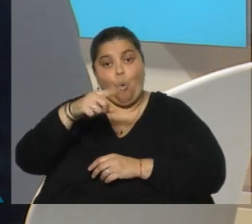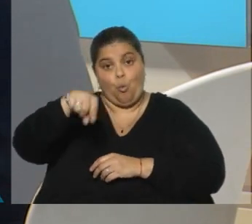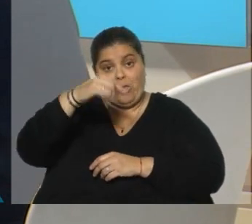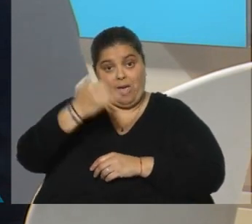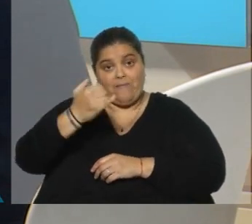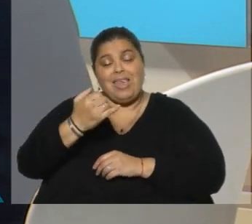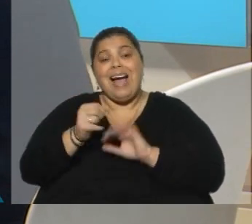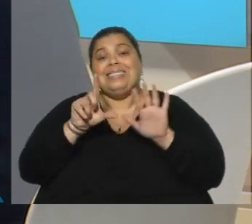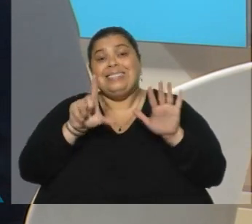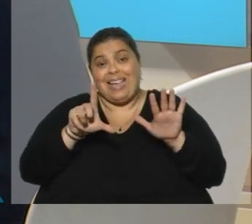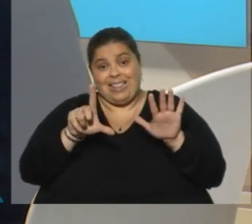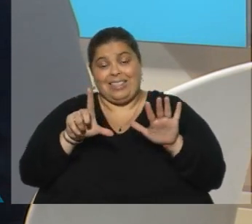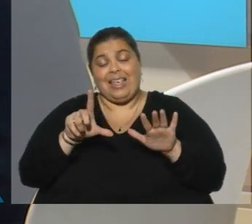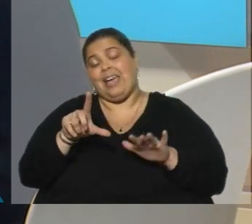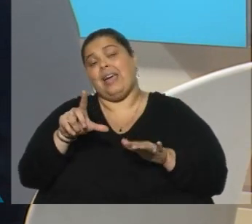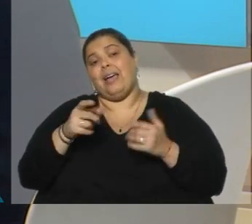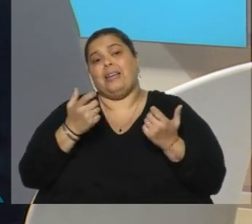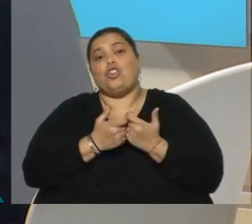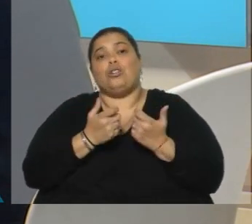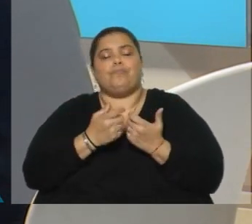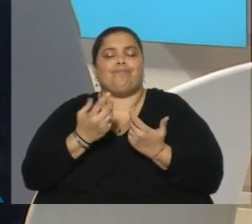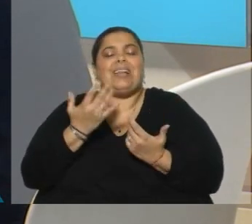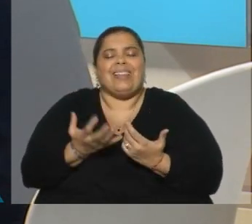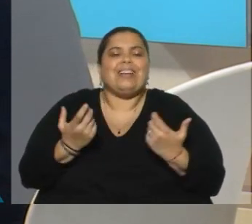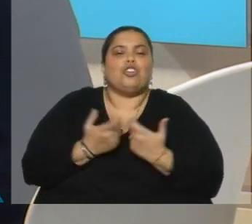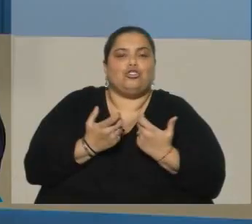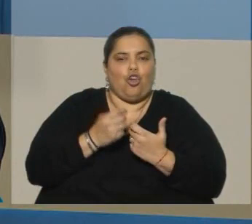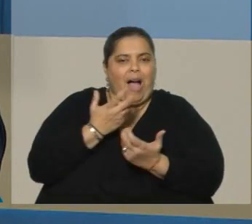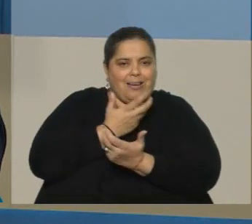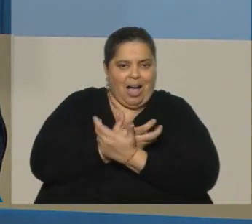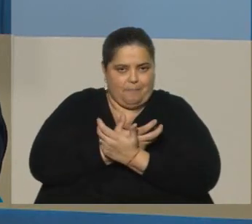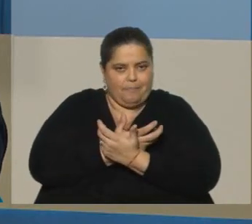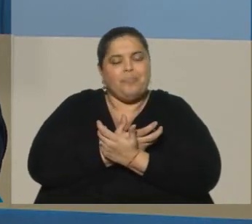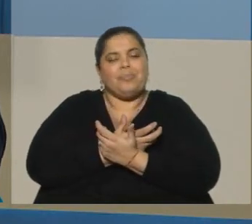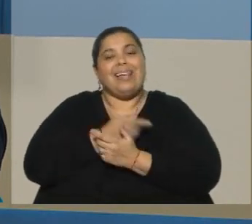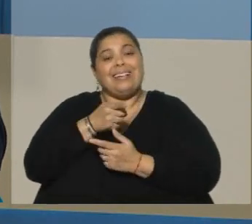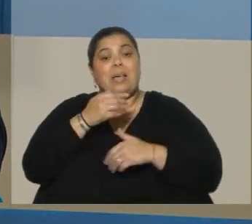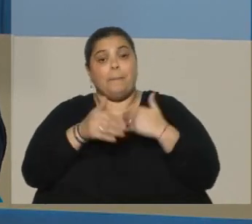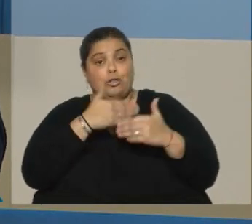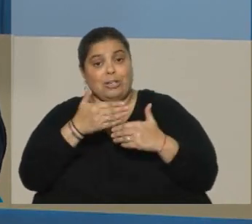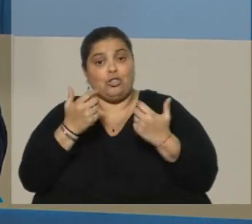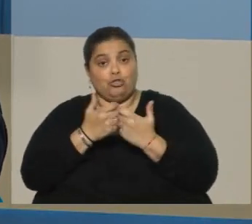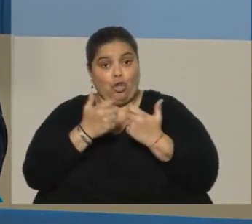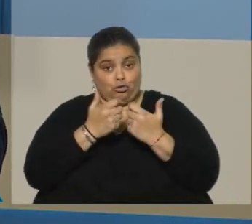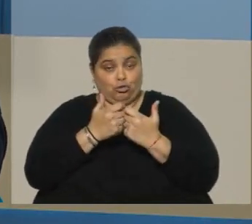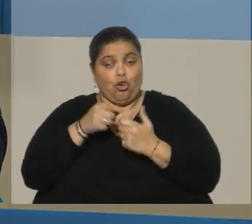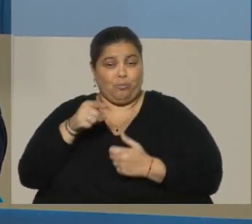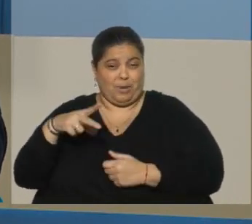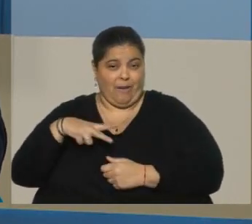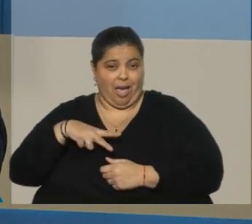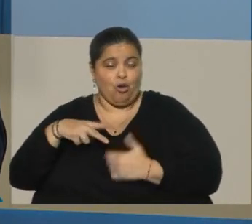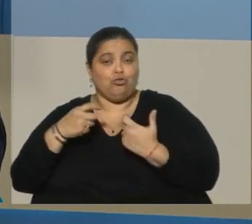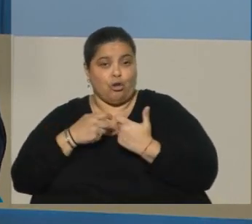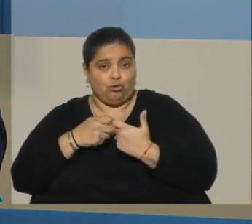siete interesados, ¿no?, en asociarse con ANCAP. ¿En qué etapa estamos ahora? El proceso de asociación se inició el